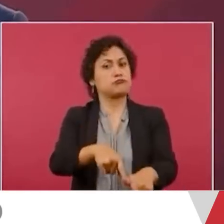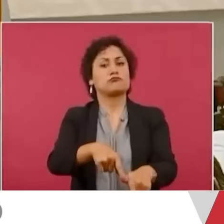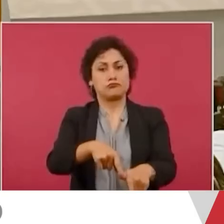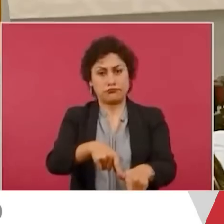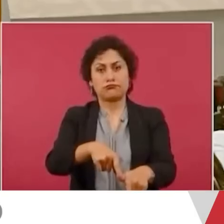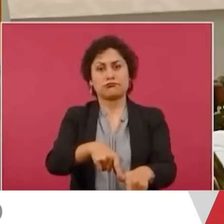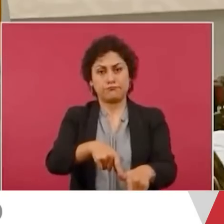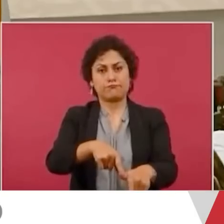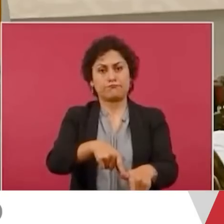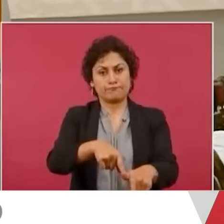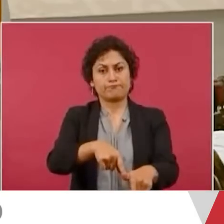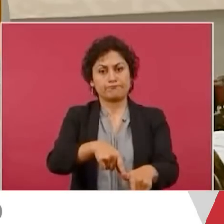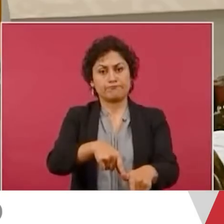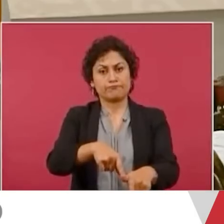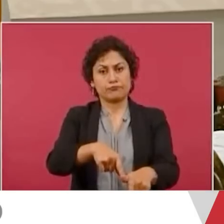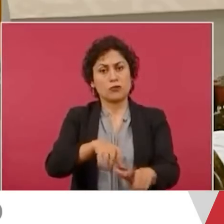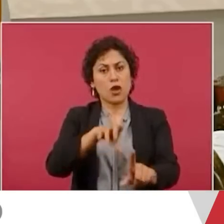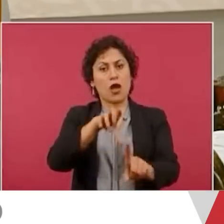haciendo justicia.